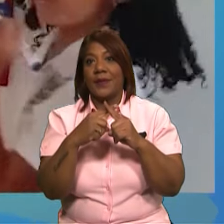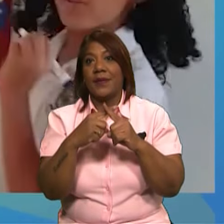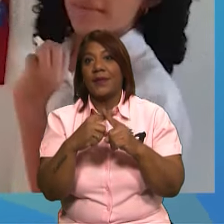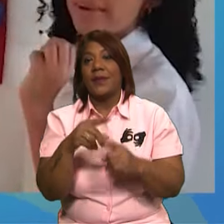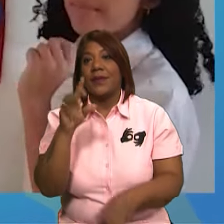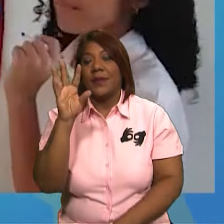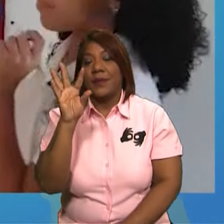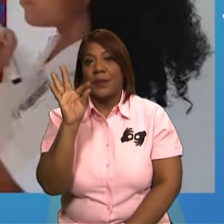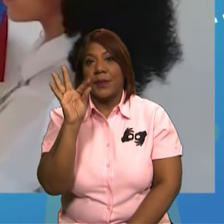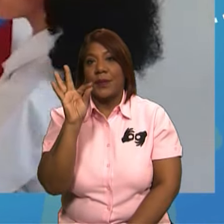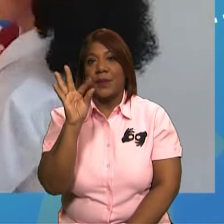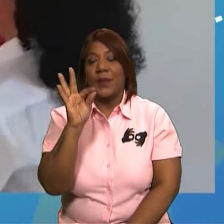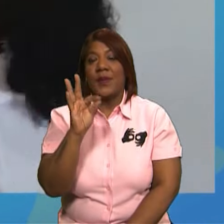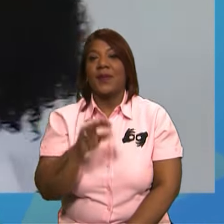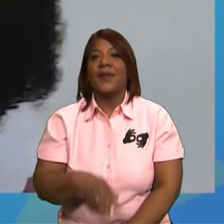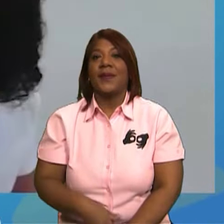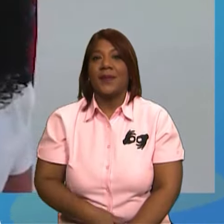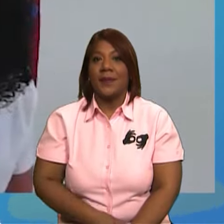9.